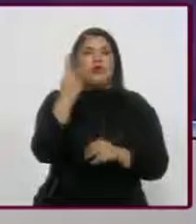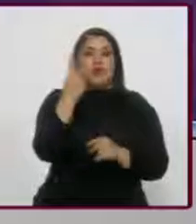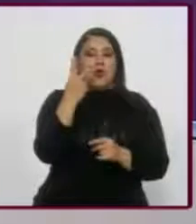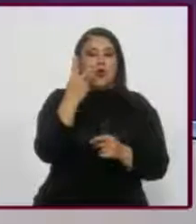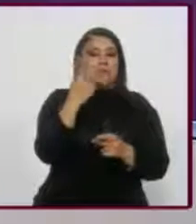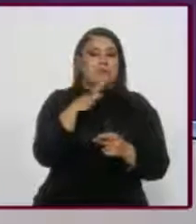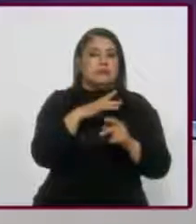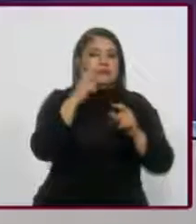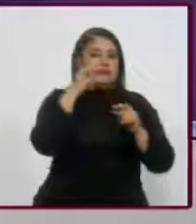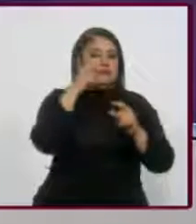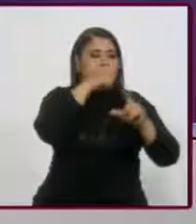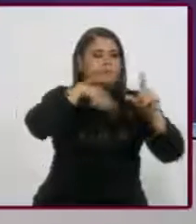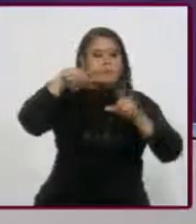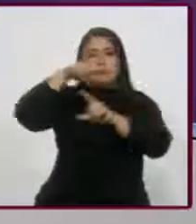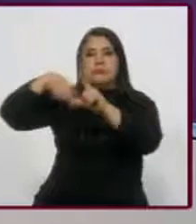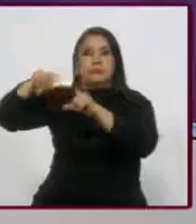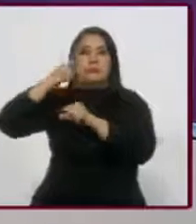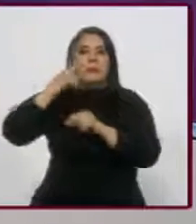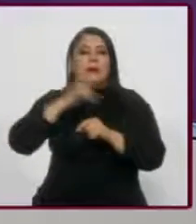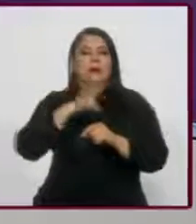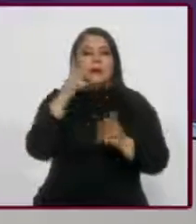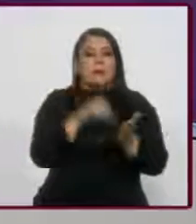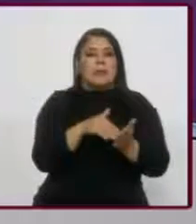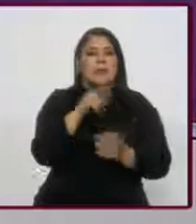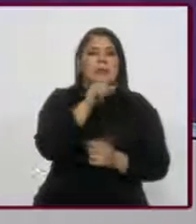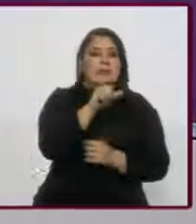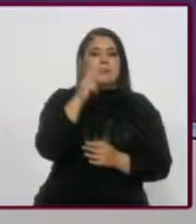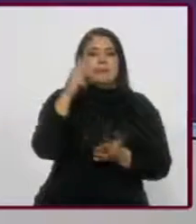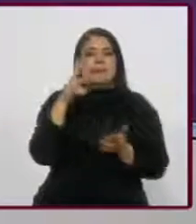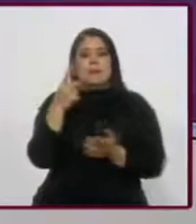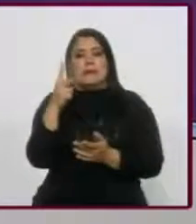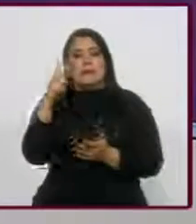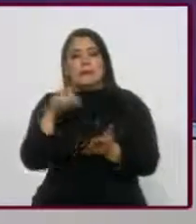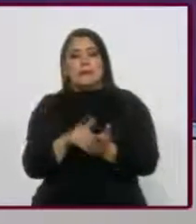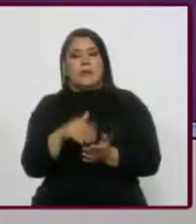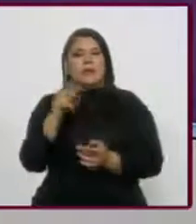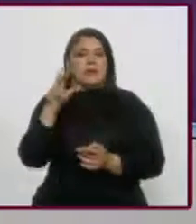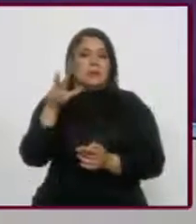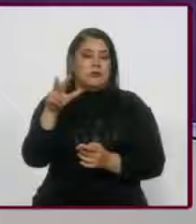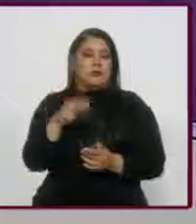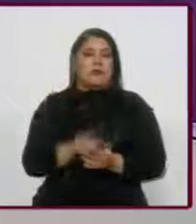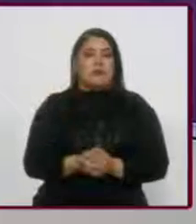mediciones de 2016 y diciembre del 18, donde